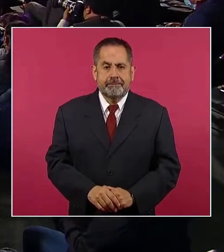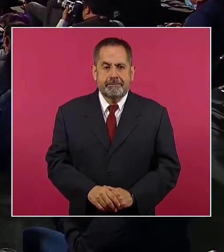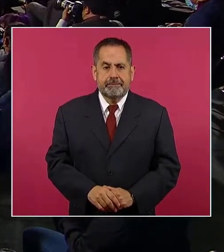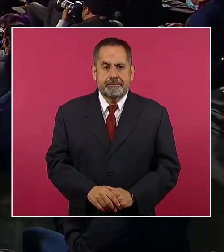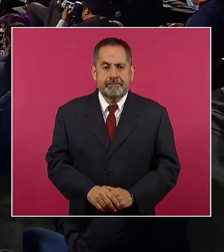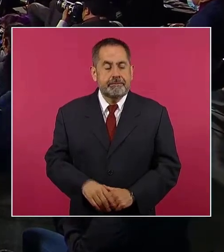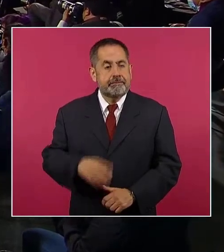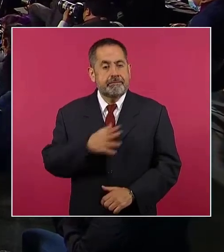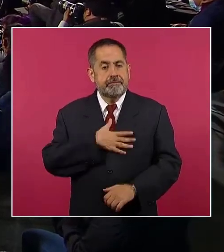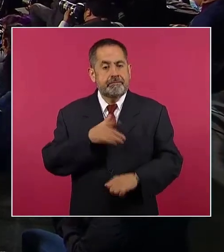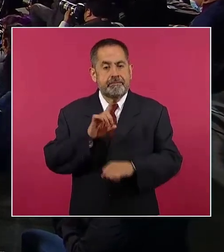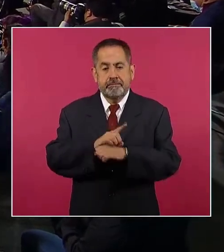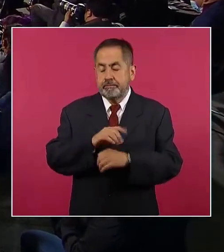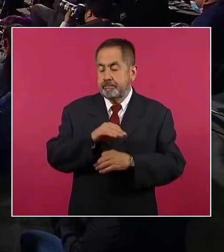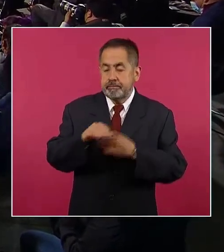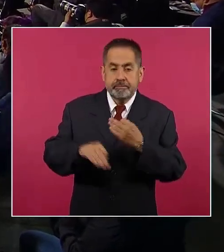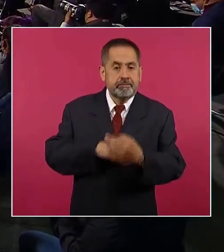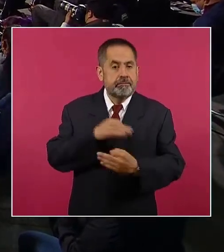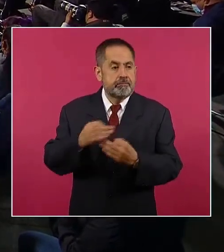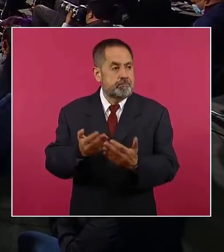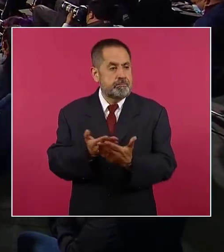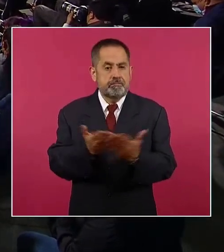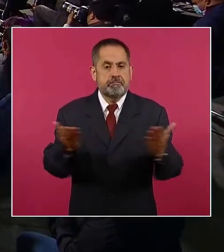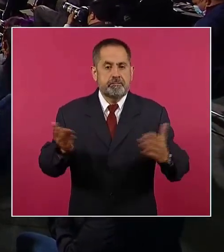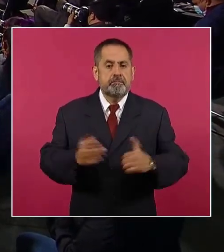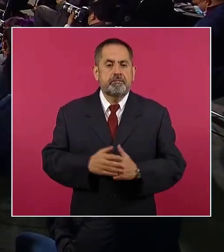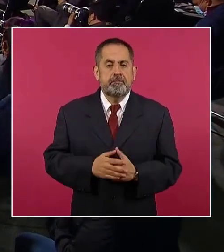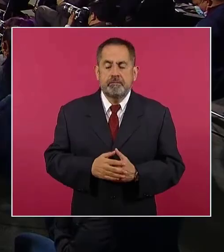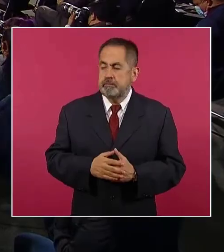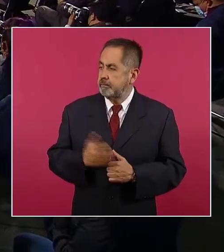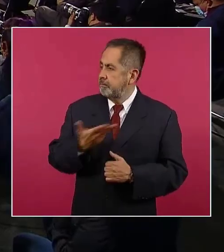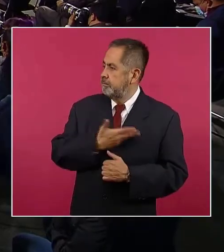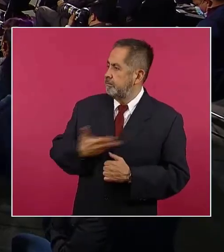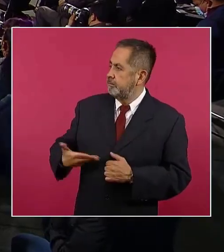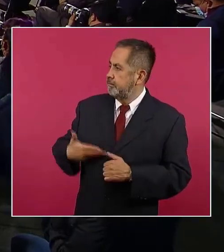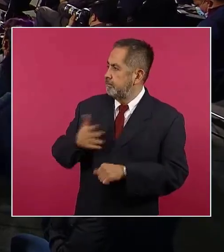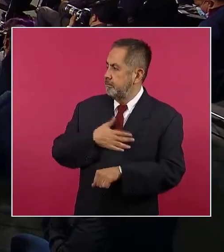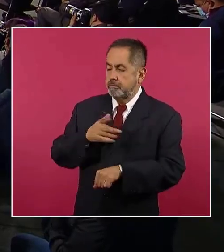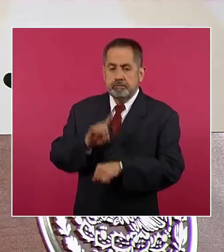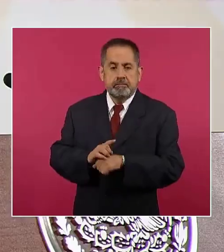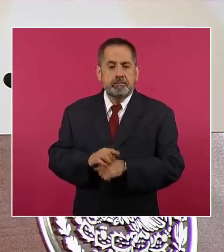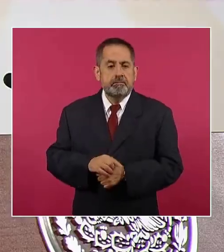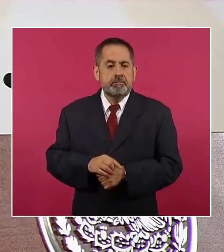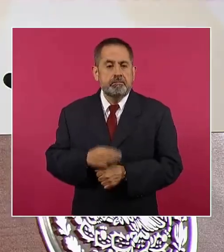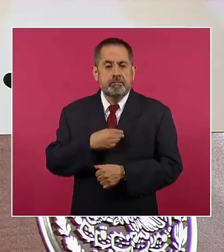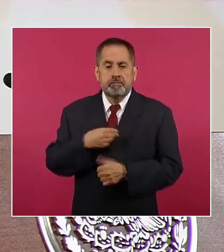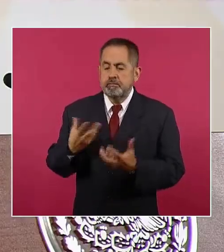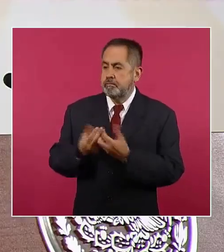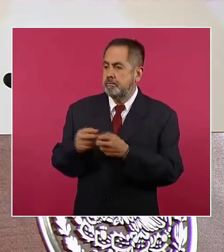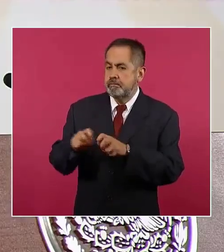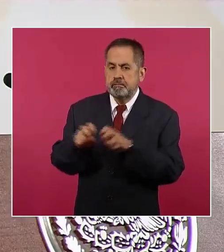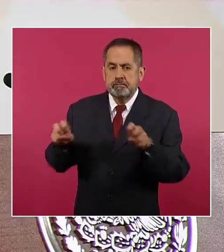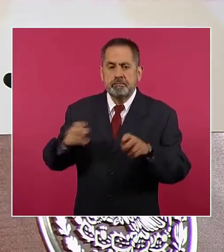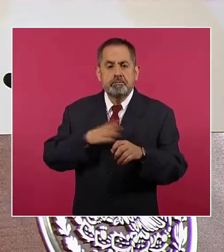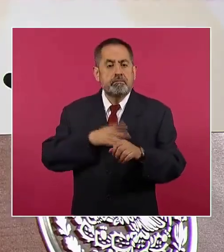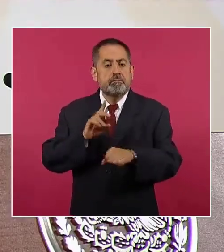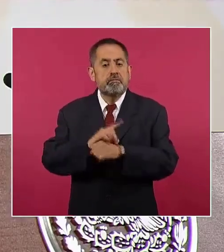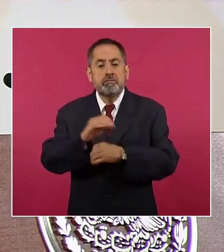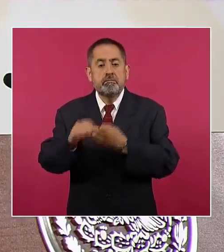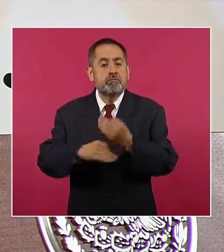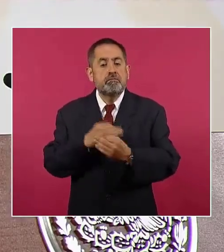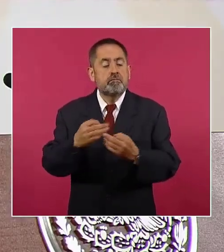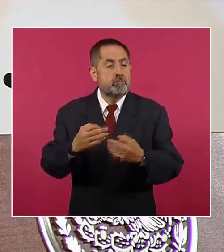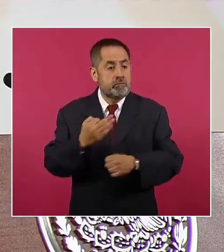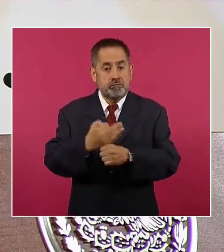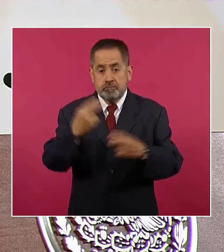Buenos días a todas y a todos ustedes. Buenos días, señor presidente, integrantes del gabinete. Todos buenos días a los que nos ven